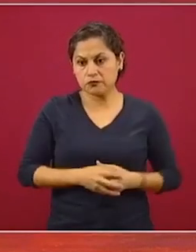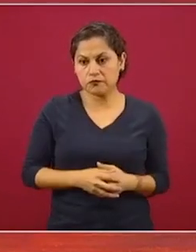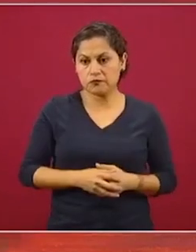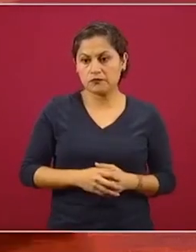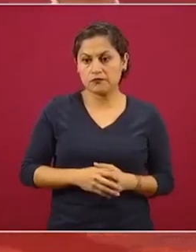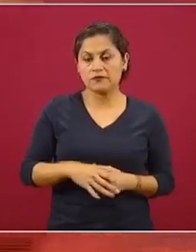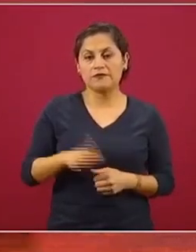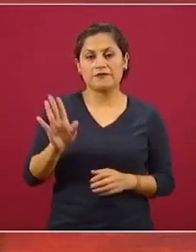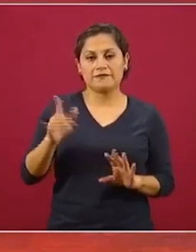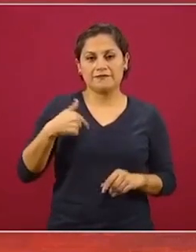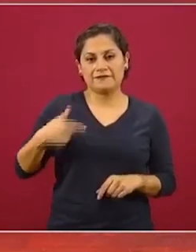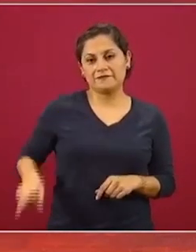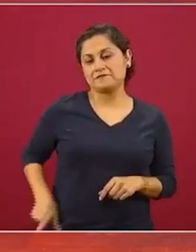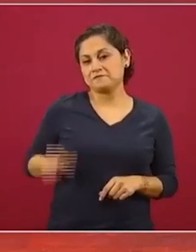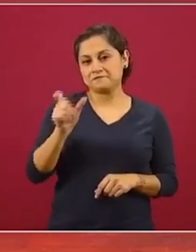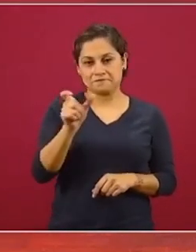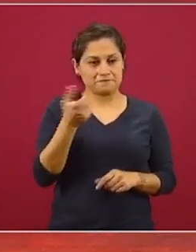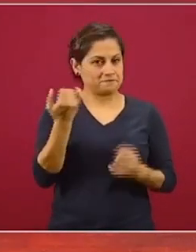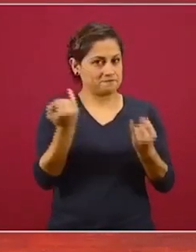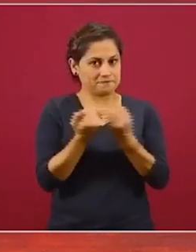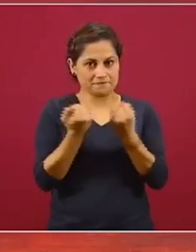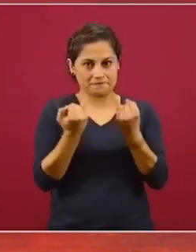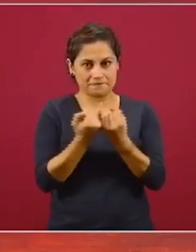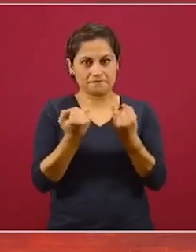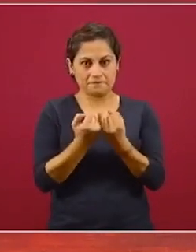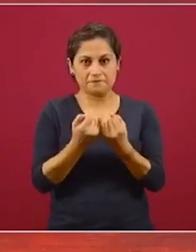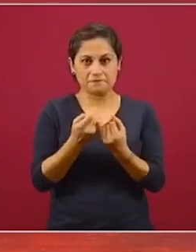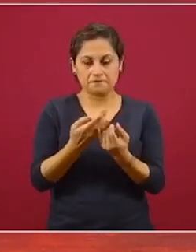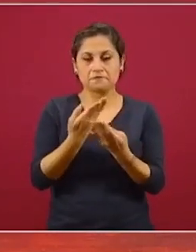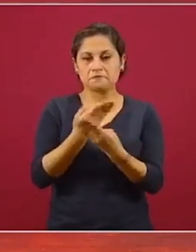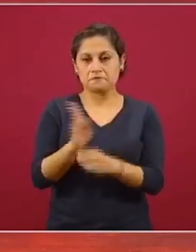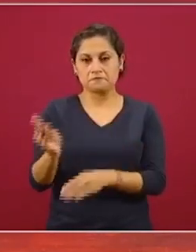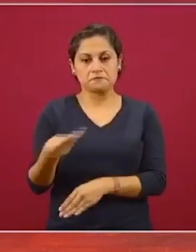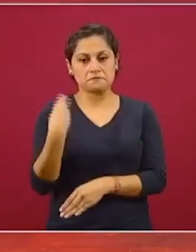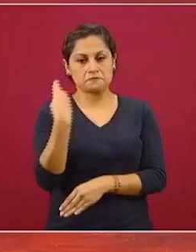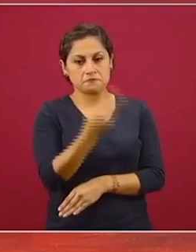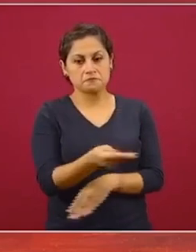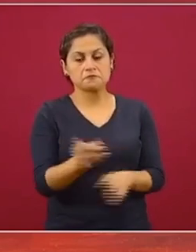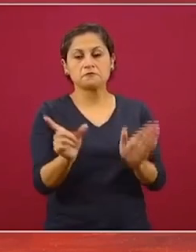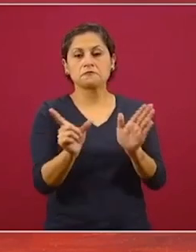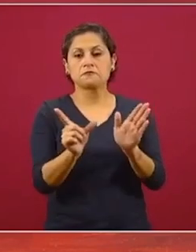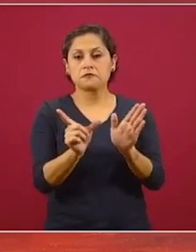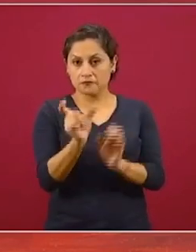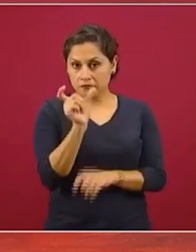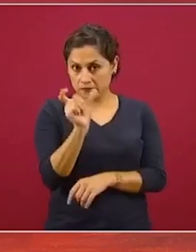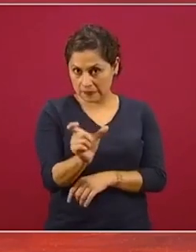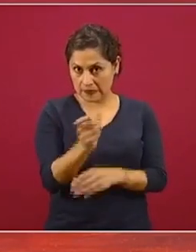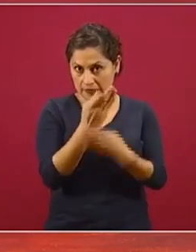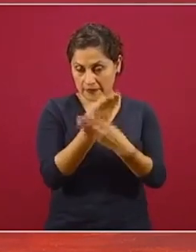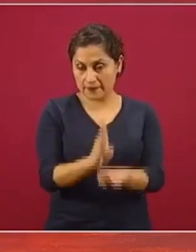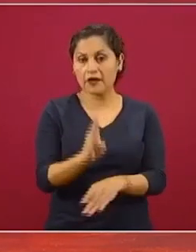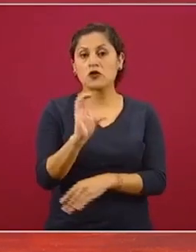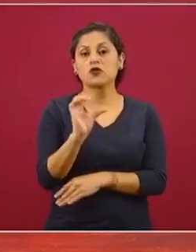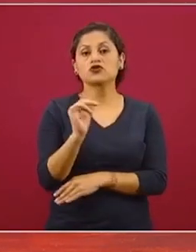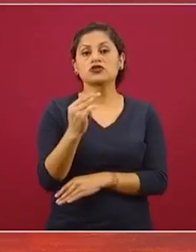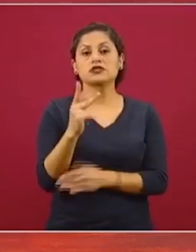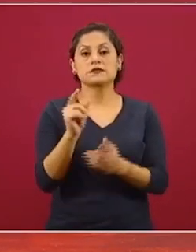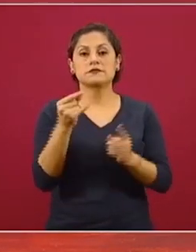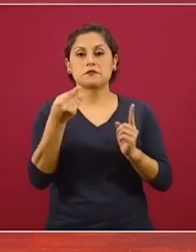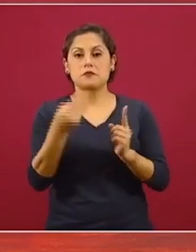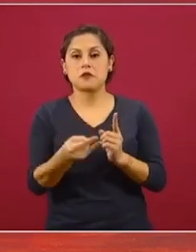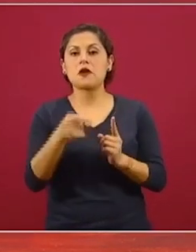preparado? Como esta, es una tarjeta de débito con un chip de alta seguridad de última generación que nos